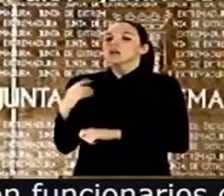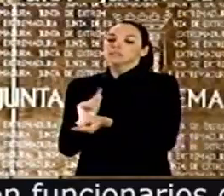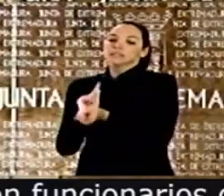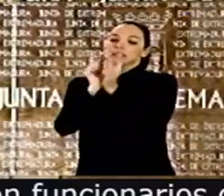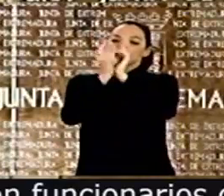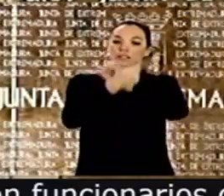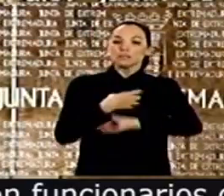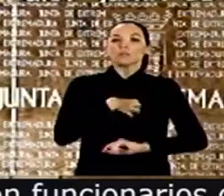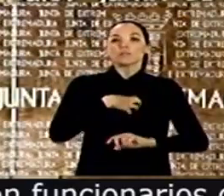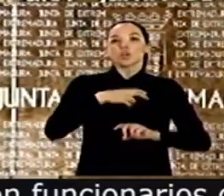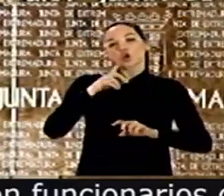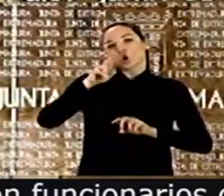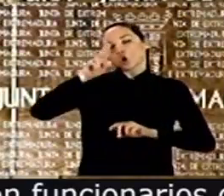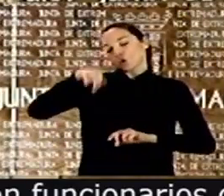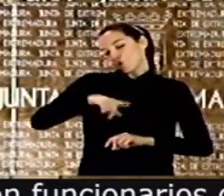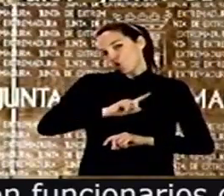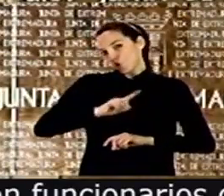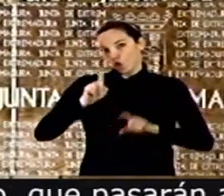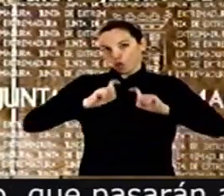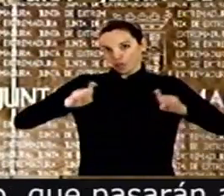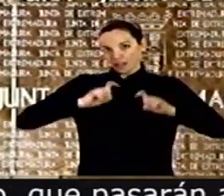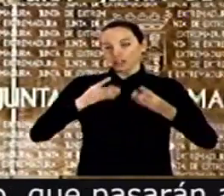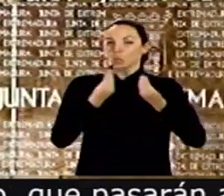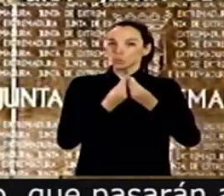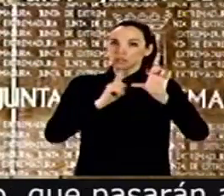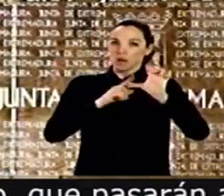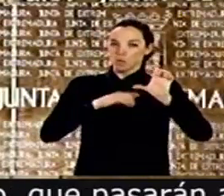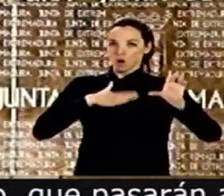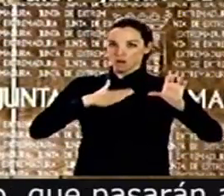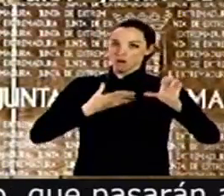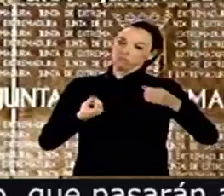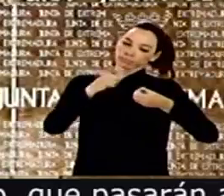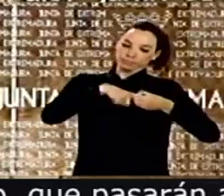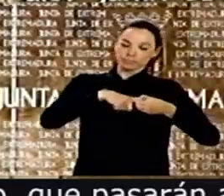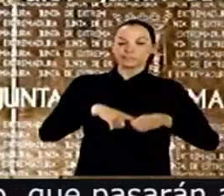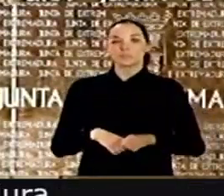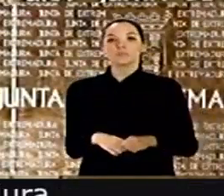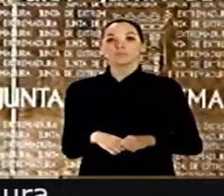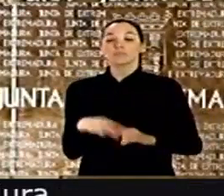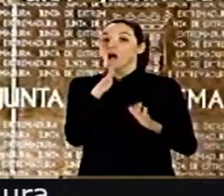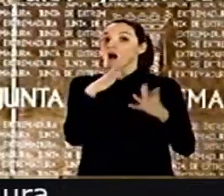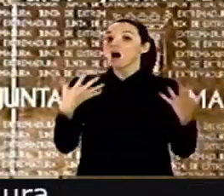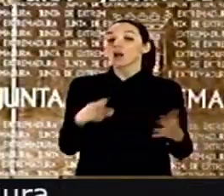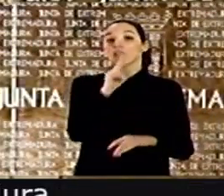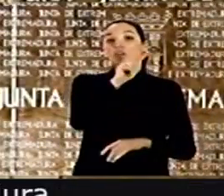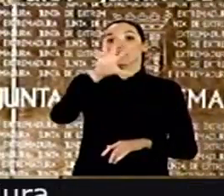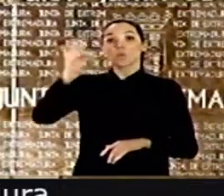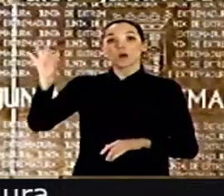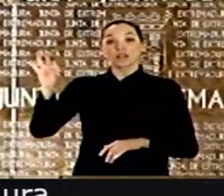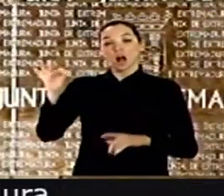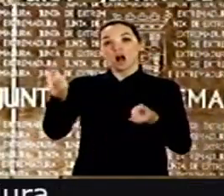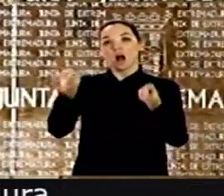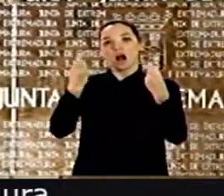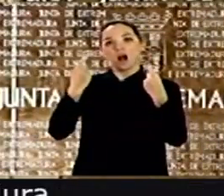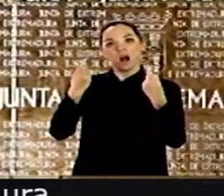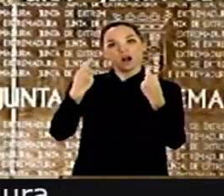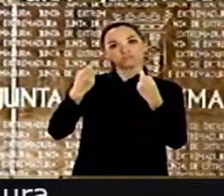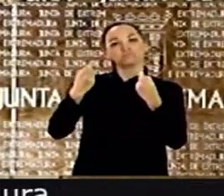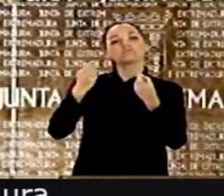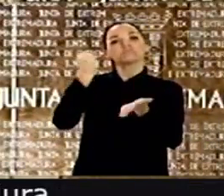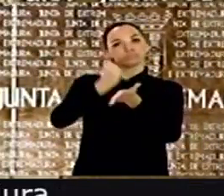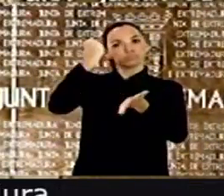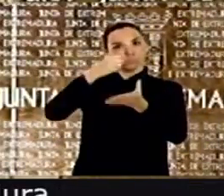no docentes de la Junta de Extremadura. Actualmente hay 250 alumnos en este conservatorio que